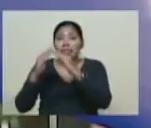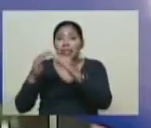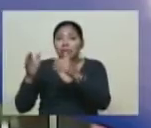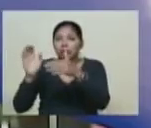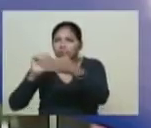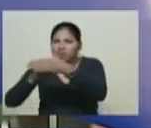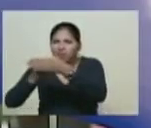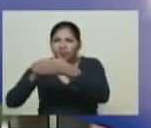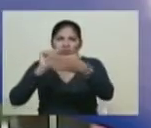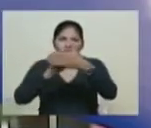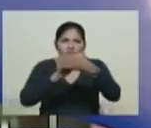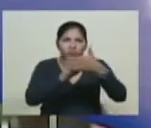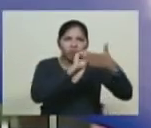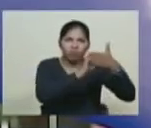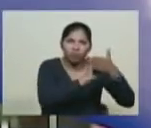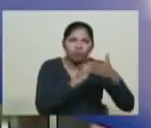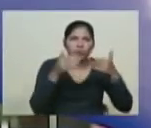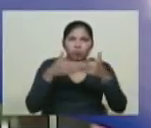para certificar